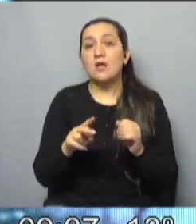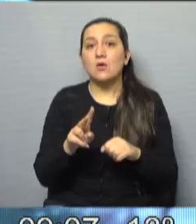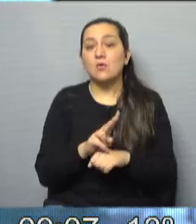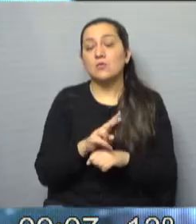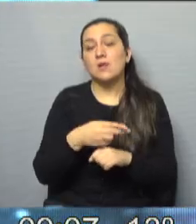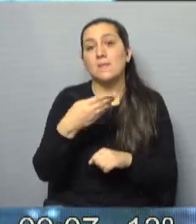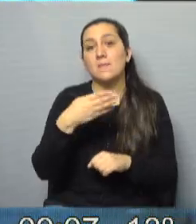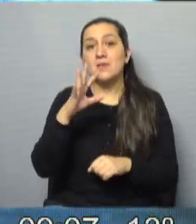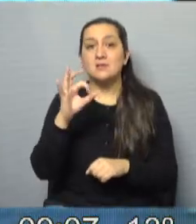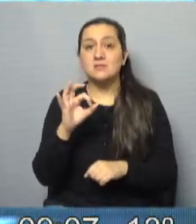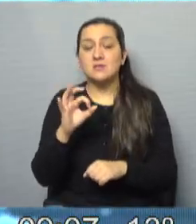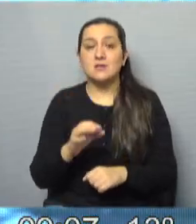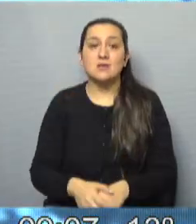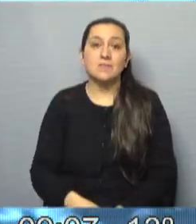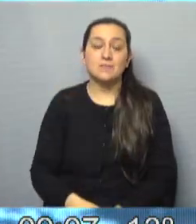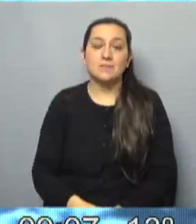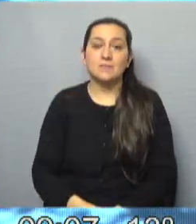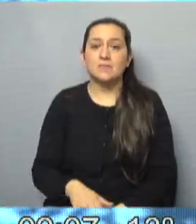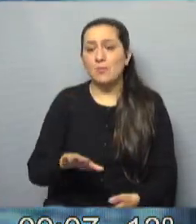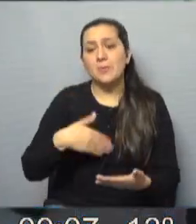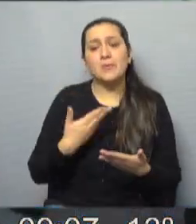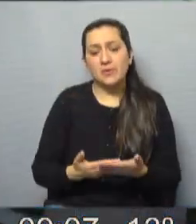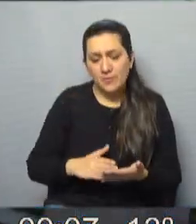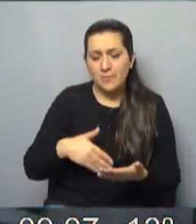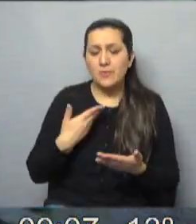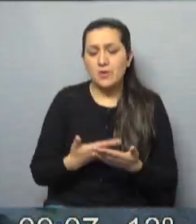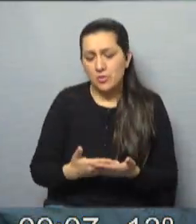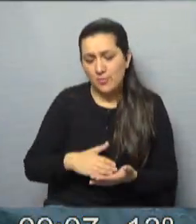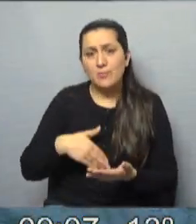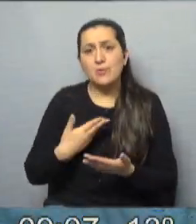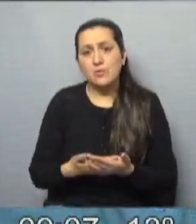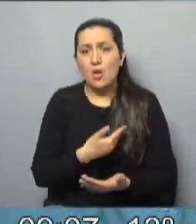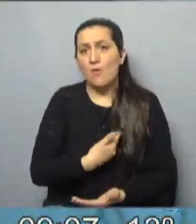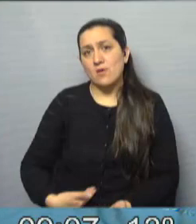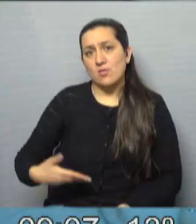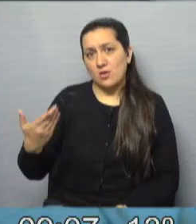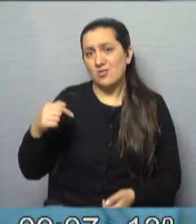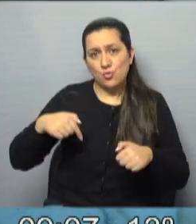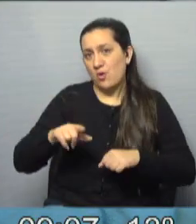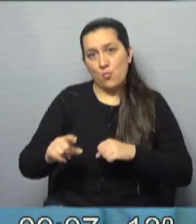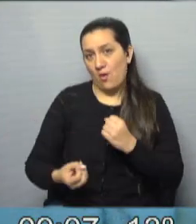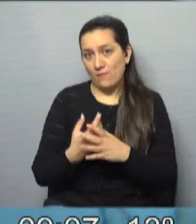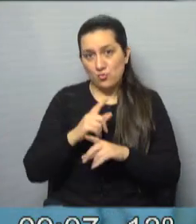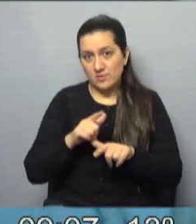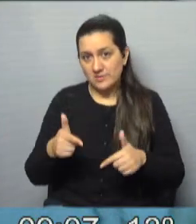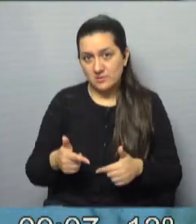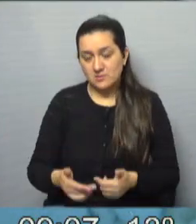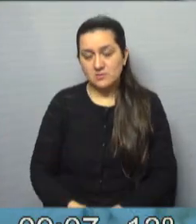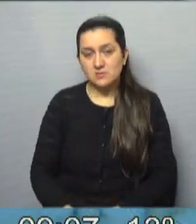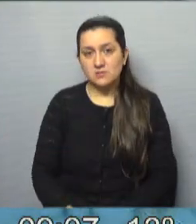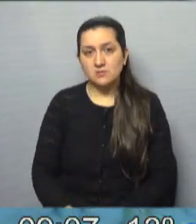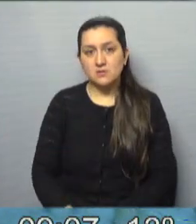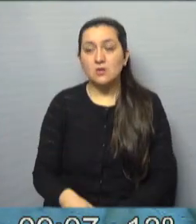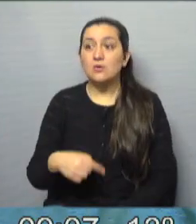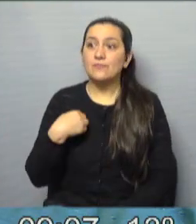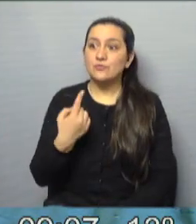y la seguridad de los trabajadores venimos proponiéndosela a la anterior administración. Uh-huh. Esto no es nuevo. Uh-huh. Y nosotros tenemos